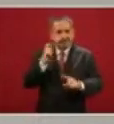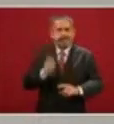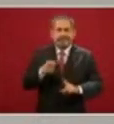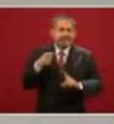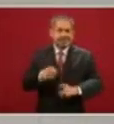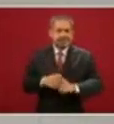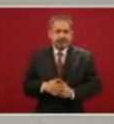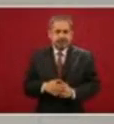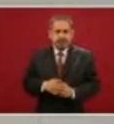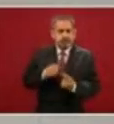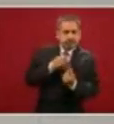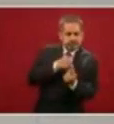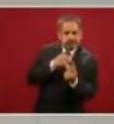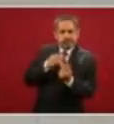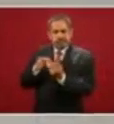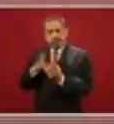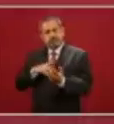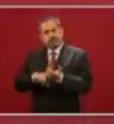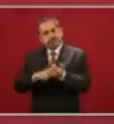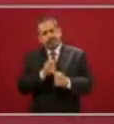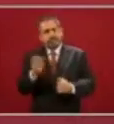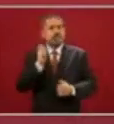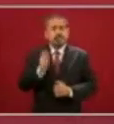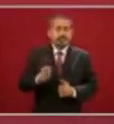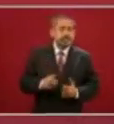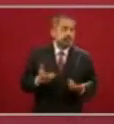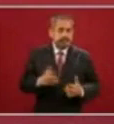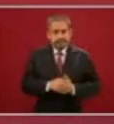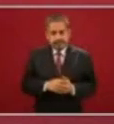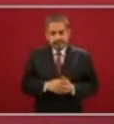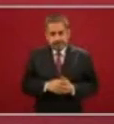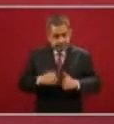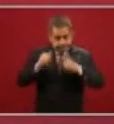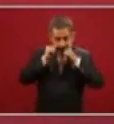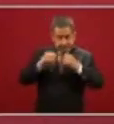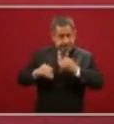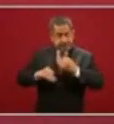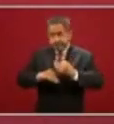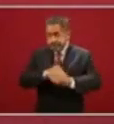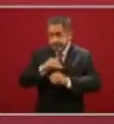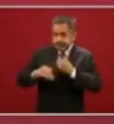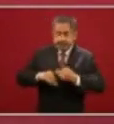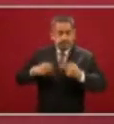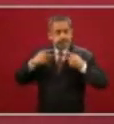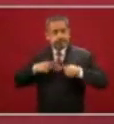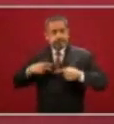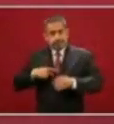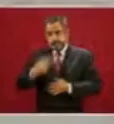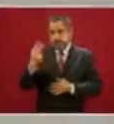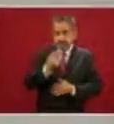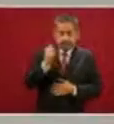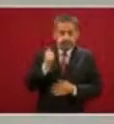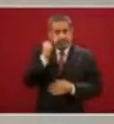no que el único, pero el principal, es lograr atender a todas las personas que requieran